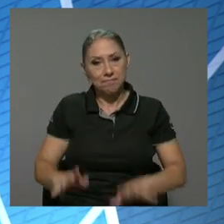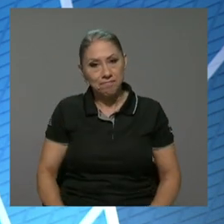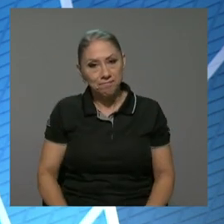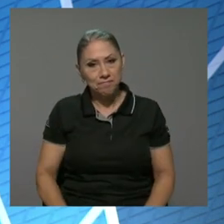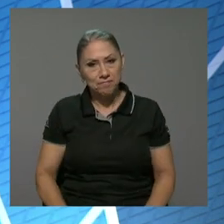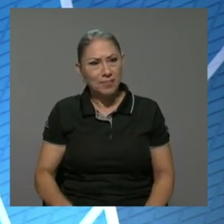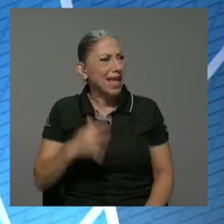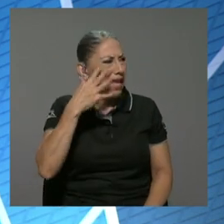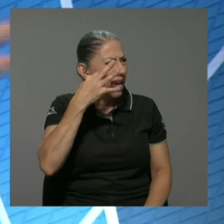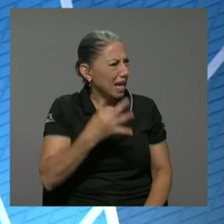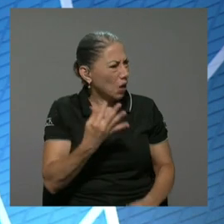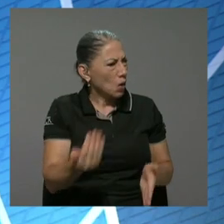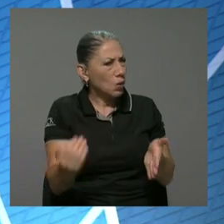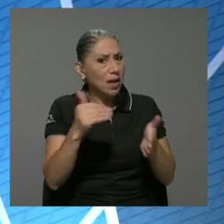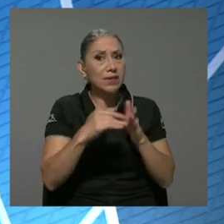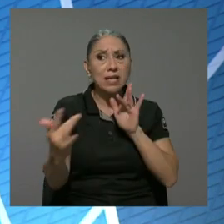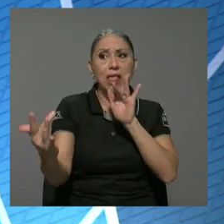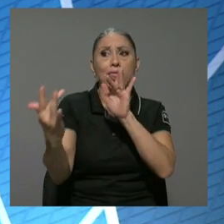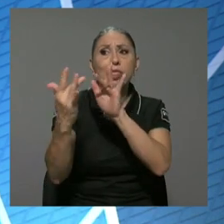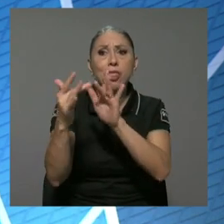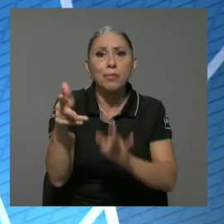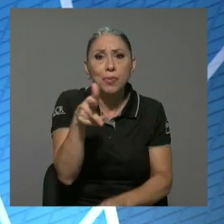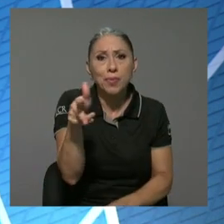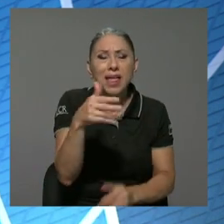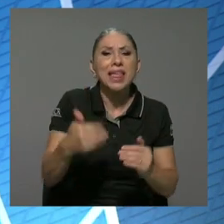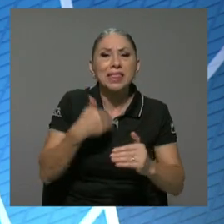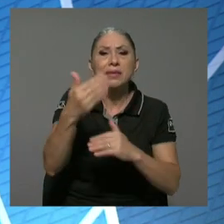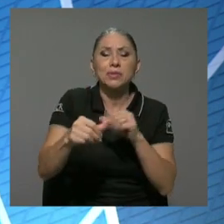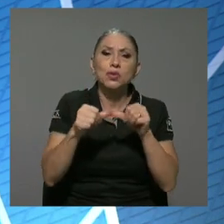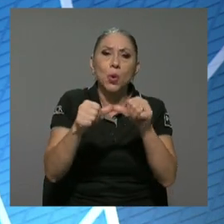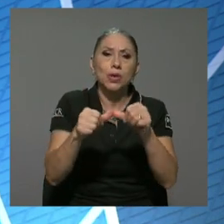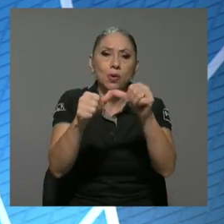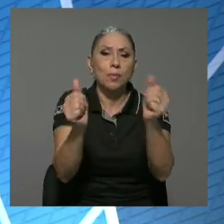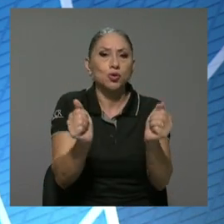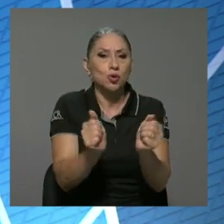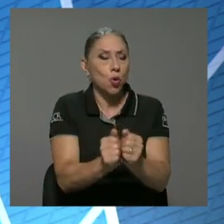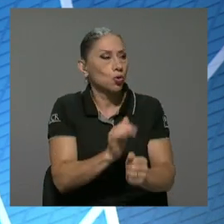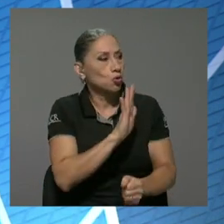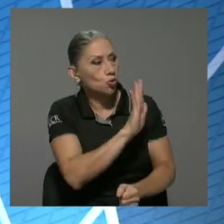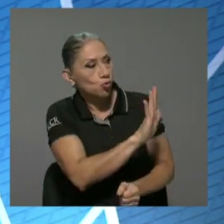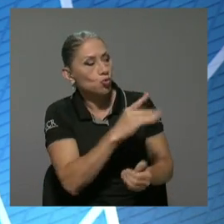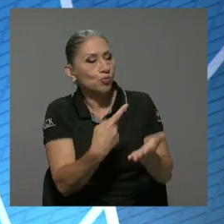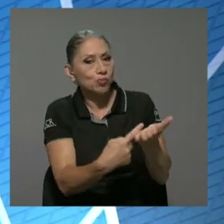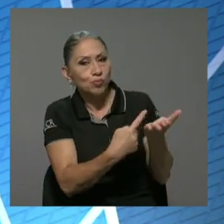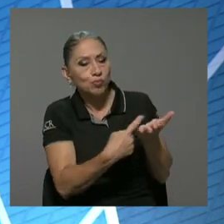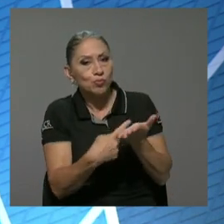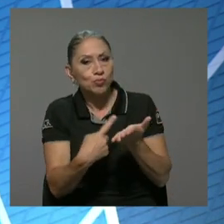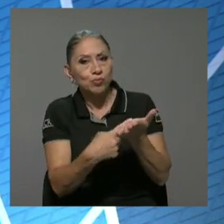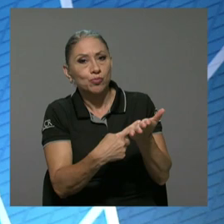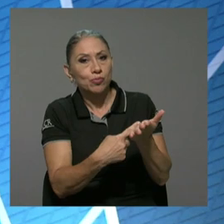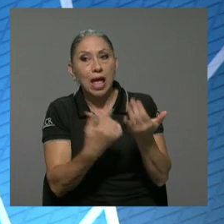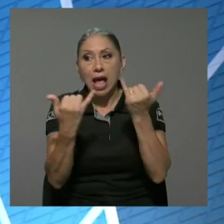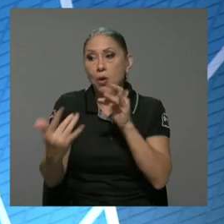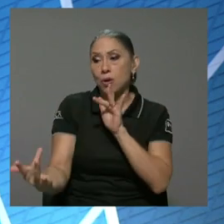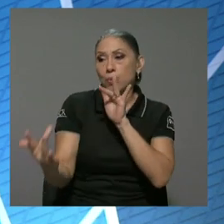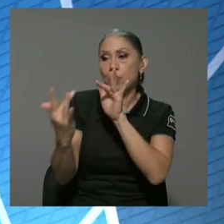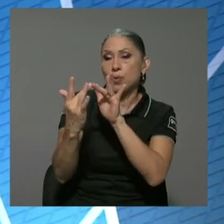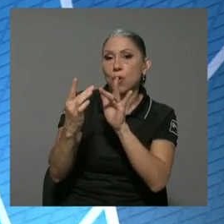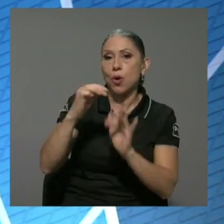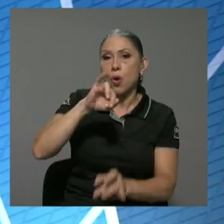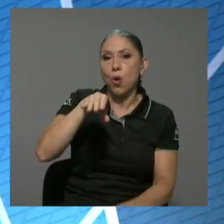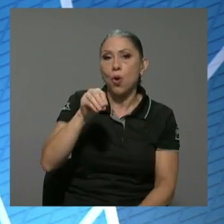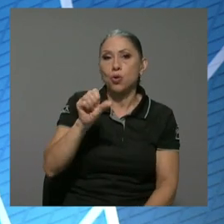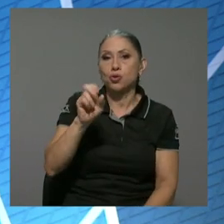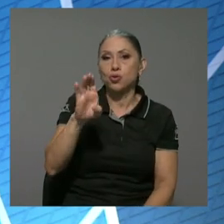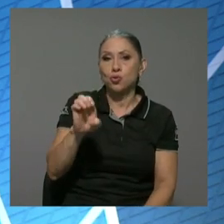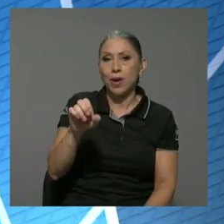creo que tenemos otro pase, después vamos a seguir continuando con los puntos que usted manifiesta, uh-huh, con Josué Hernández acá